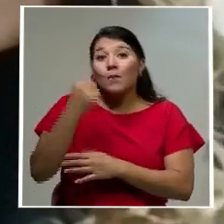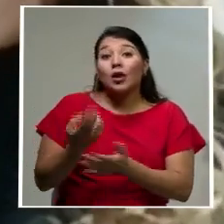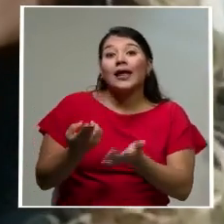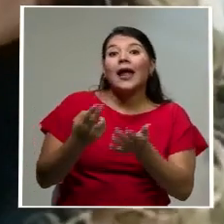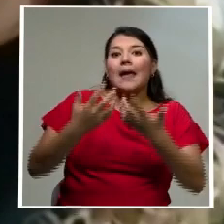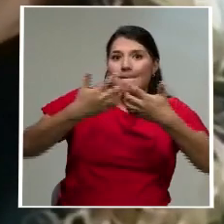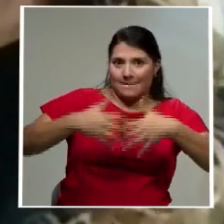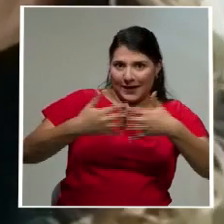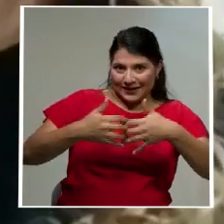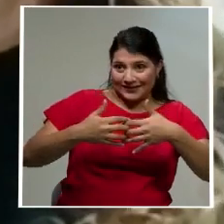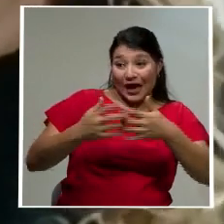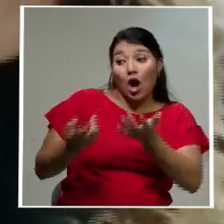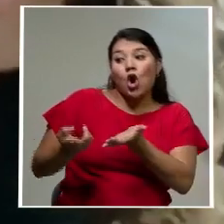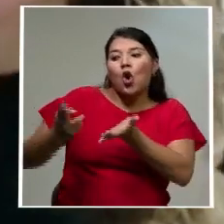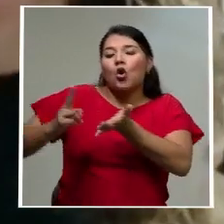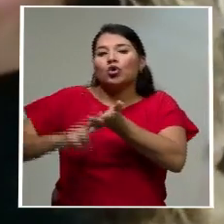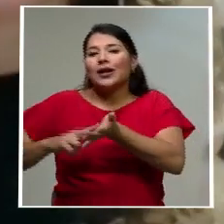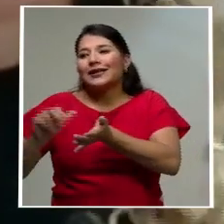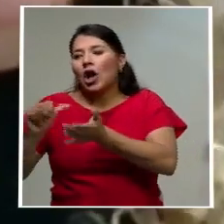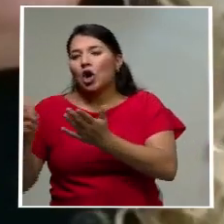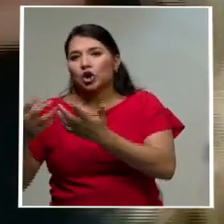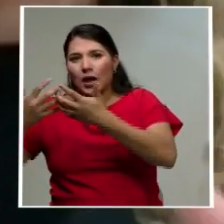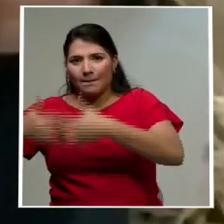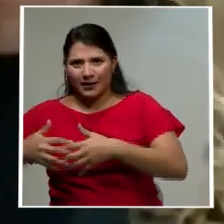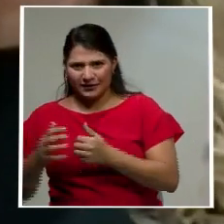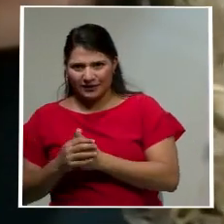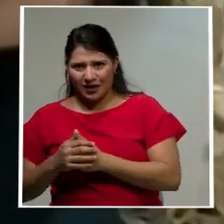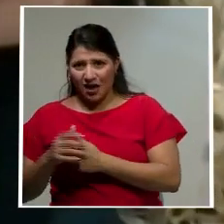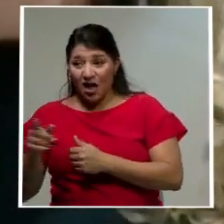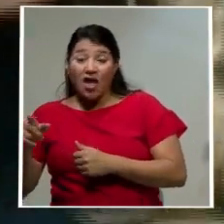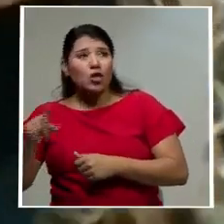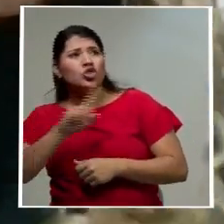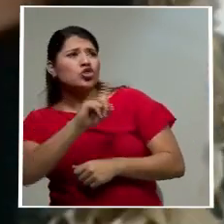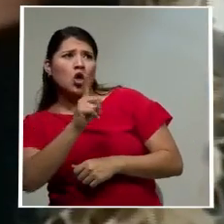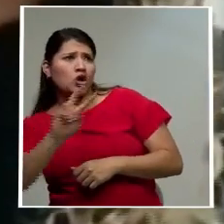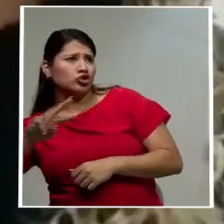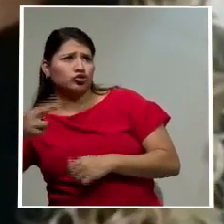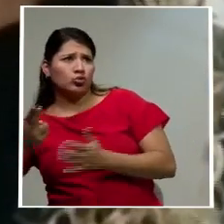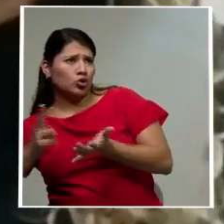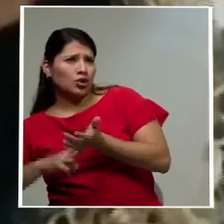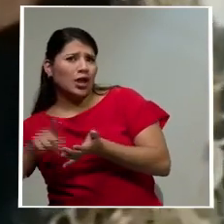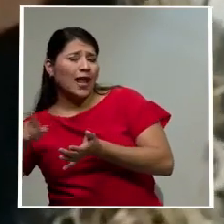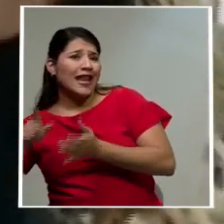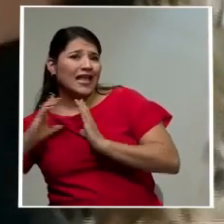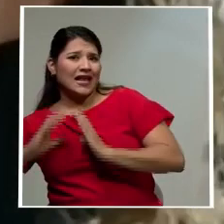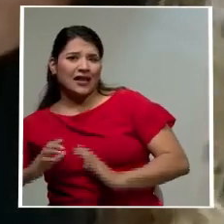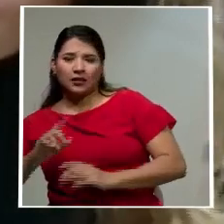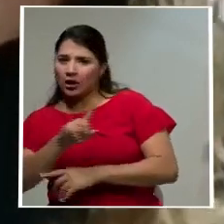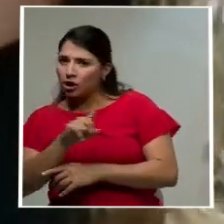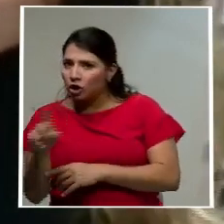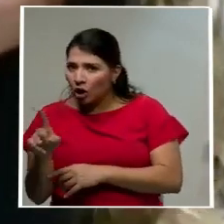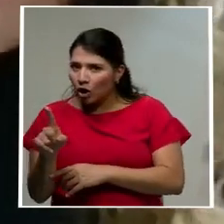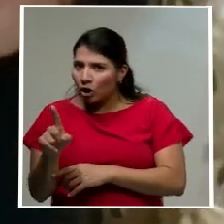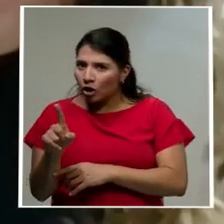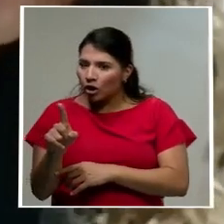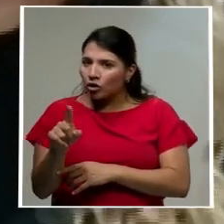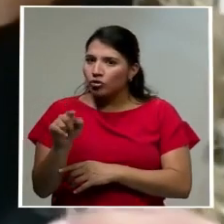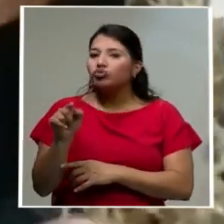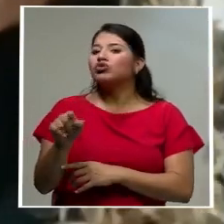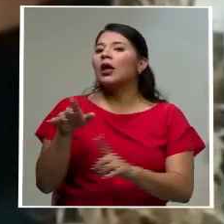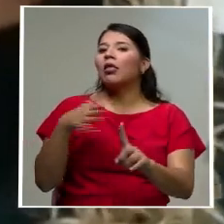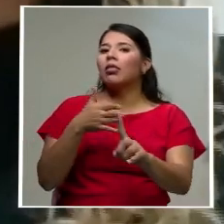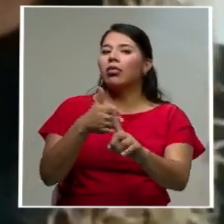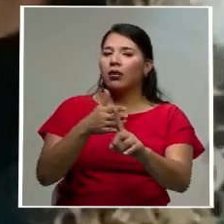un... Ellos le llaman... No, mire, diputado, eso no es un subcontrato, son proveedores. No, mire, es una figura disfrazada.